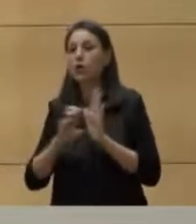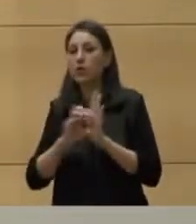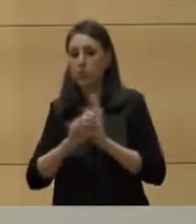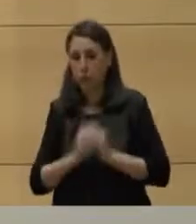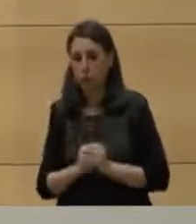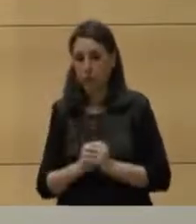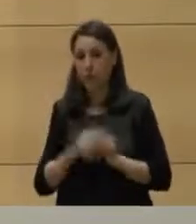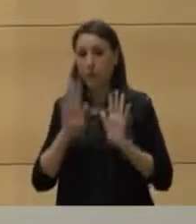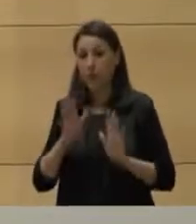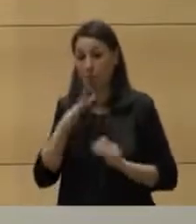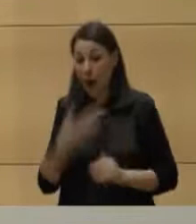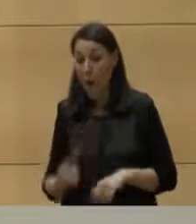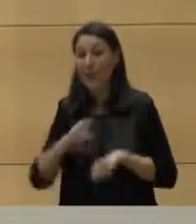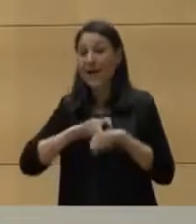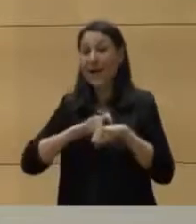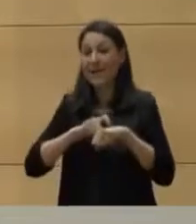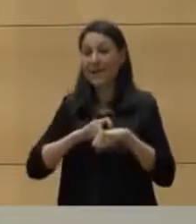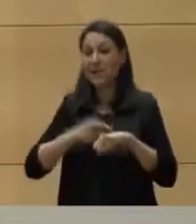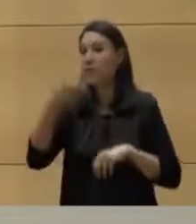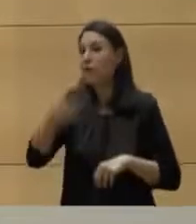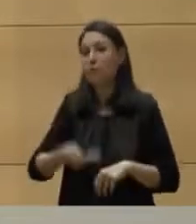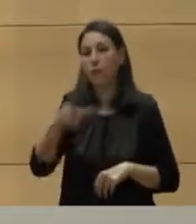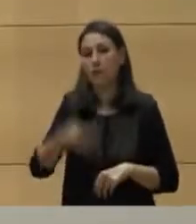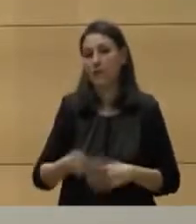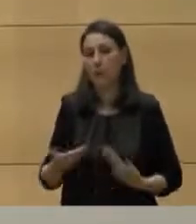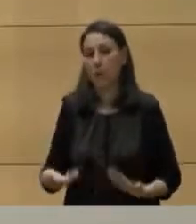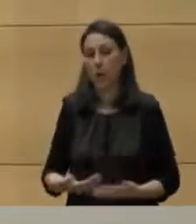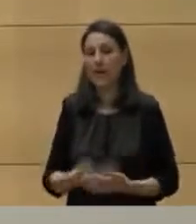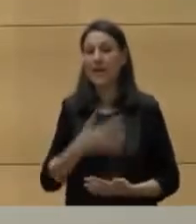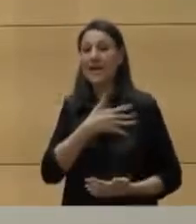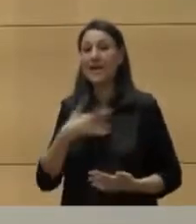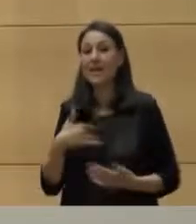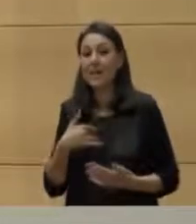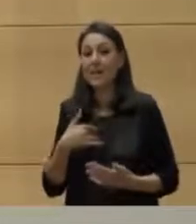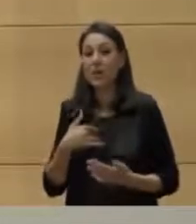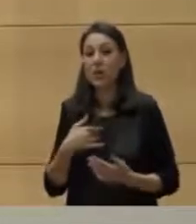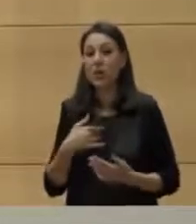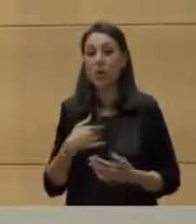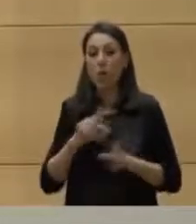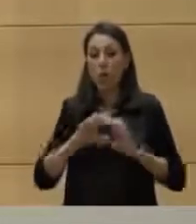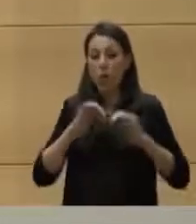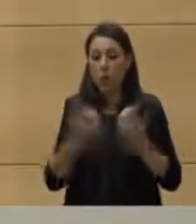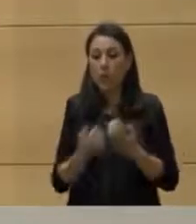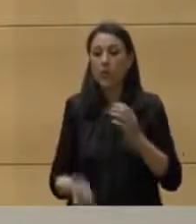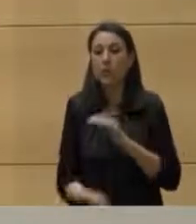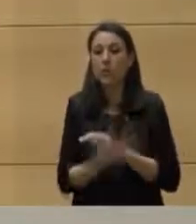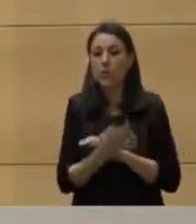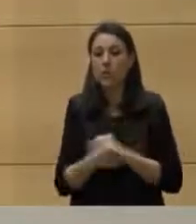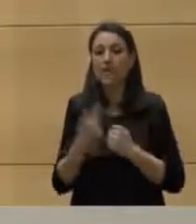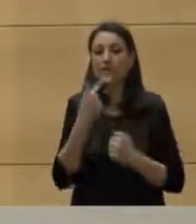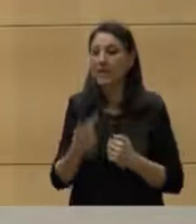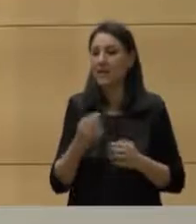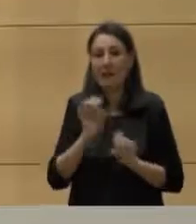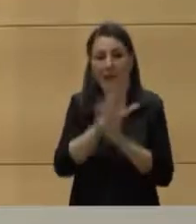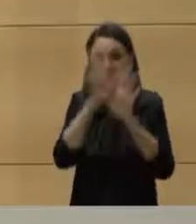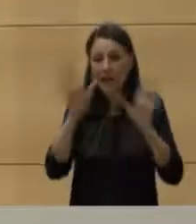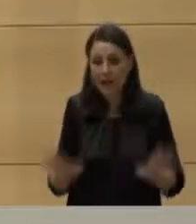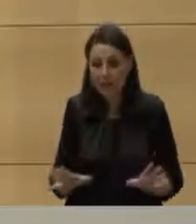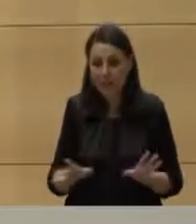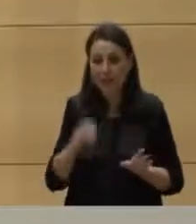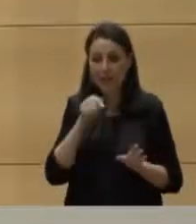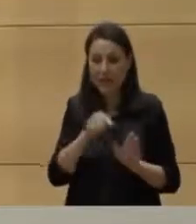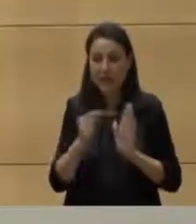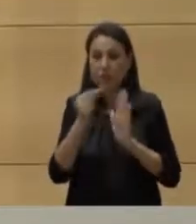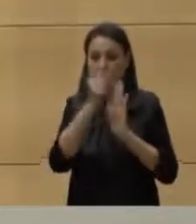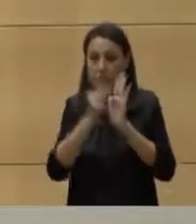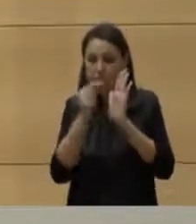la característica fundamental. Queremos un constituido al cual se le diga claramente por dónde tiene